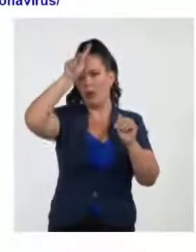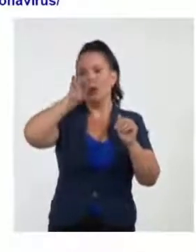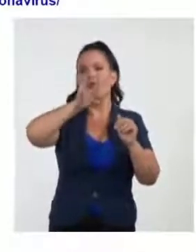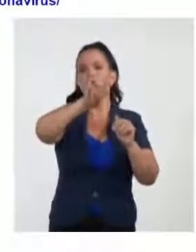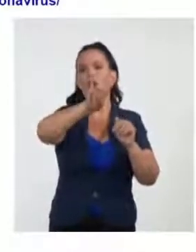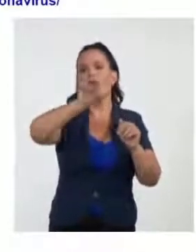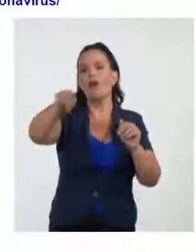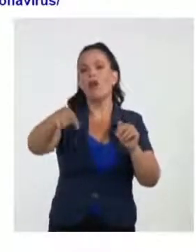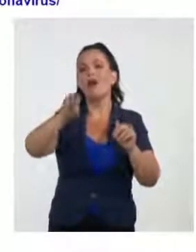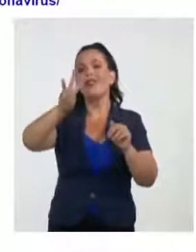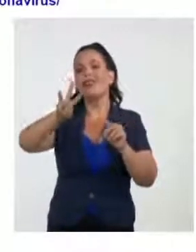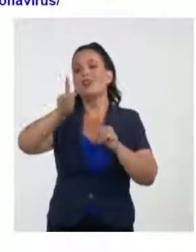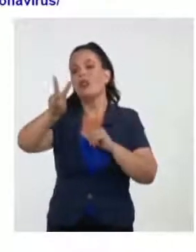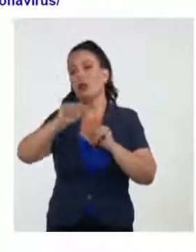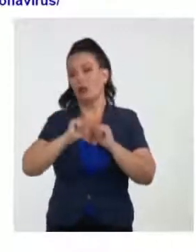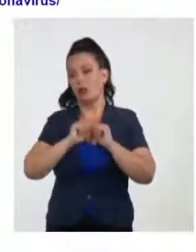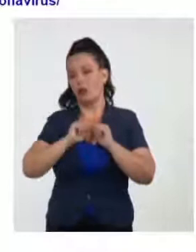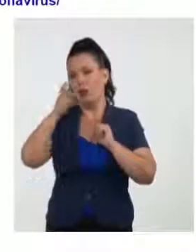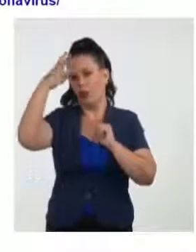9,32, México